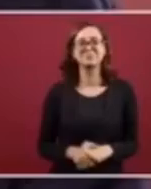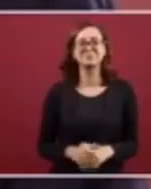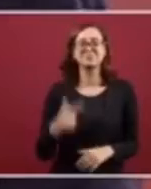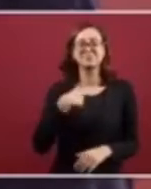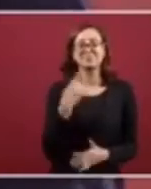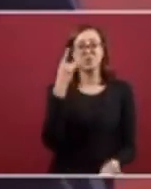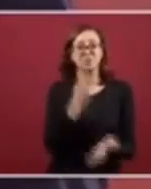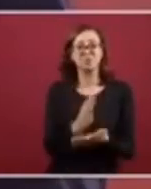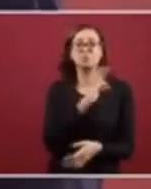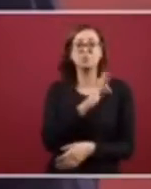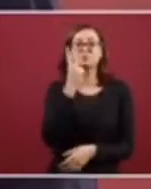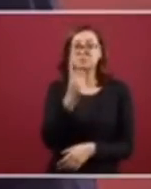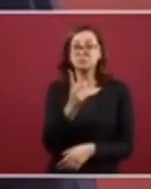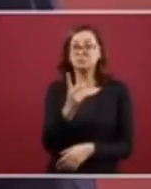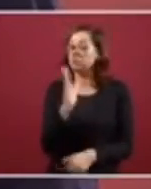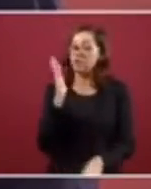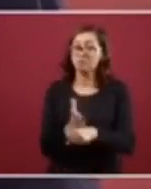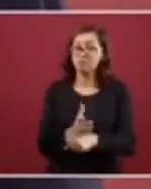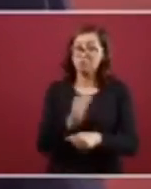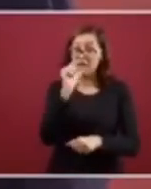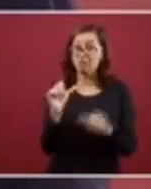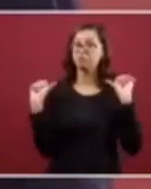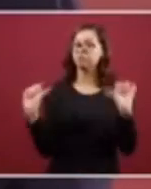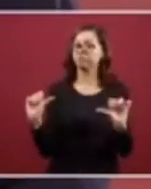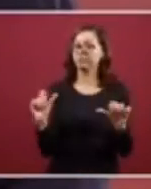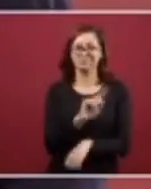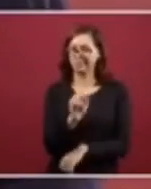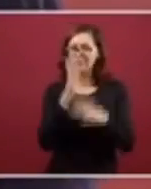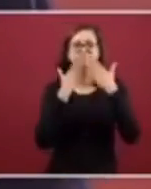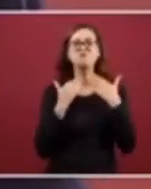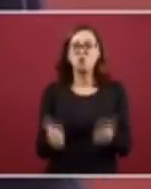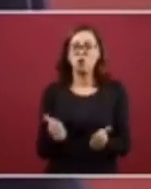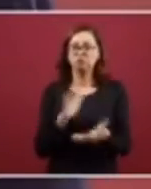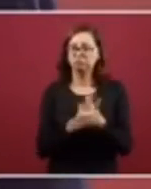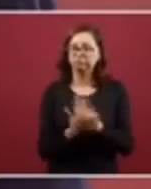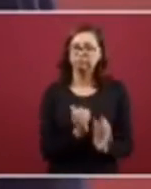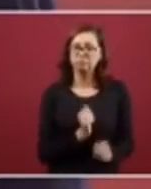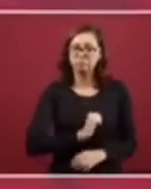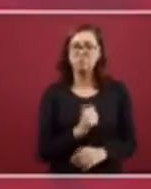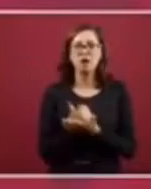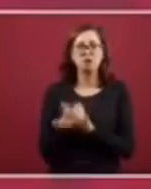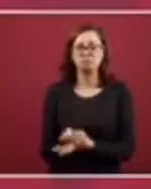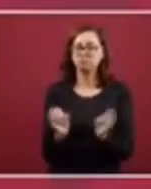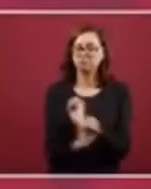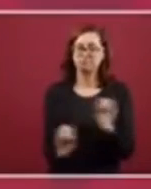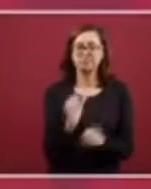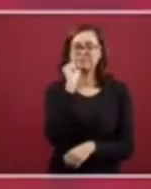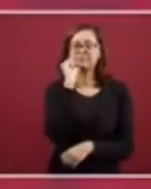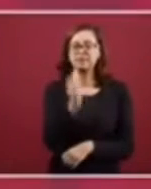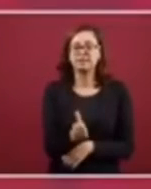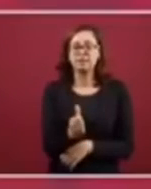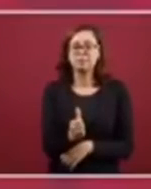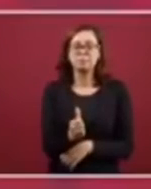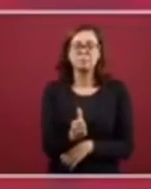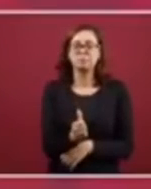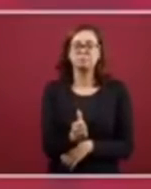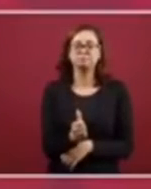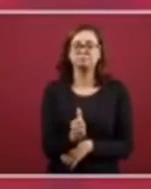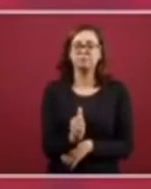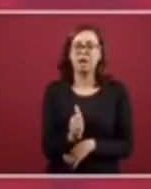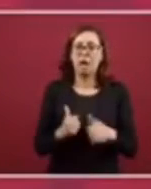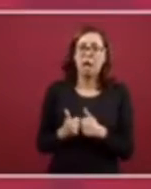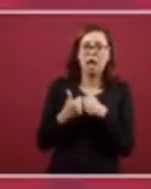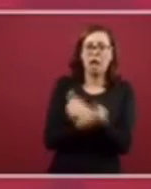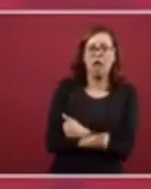que no hay impunidad, ¿sí? No hay influyentismo, no se permite